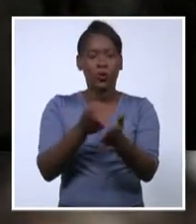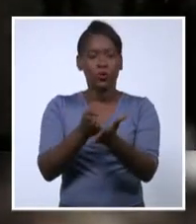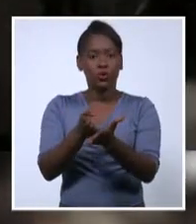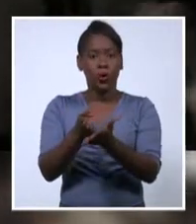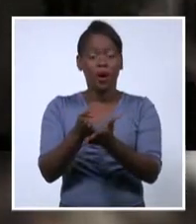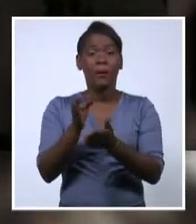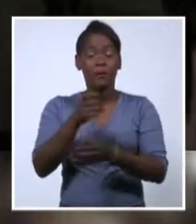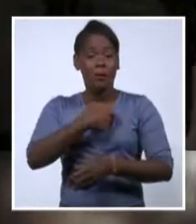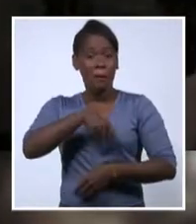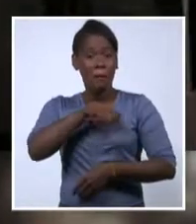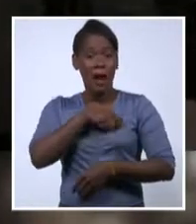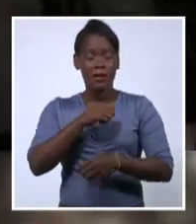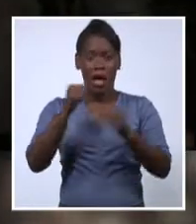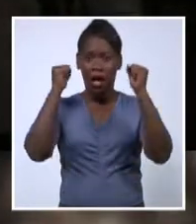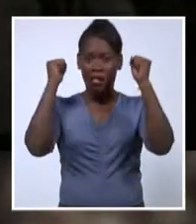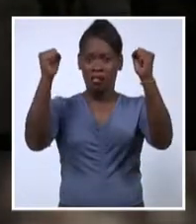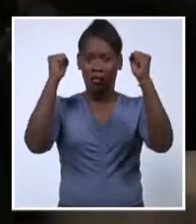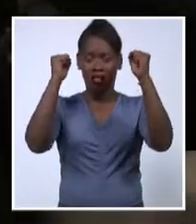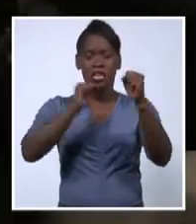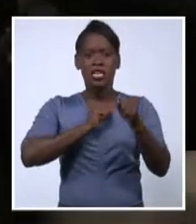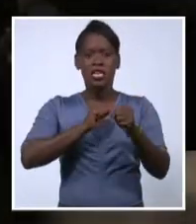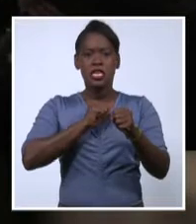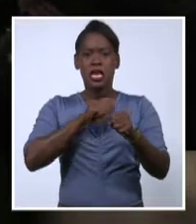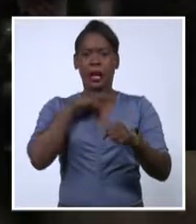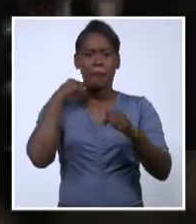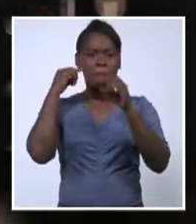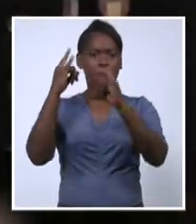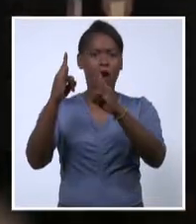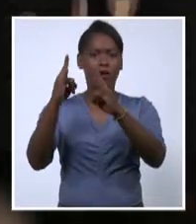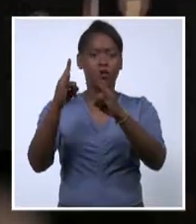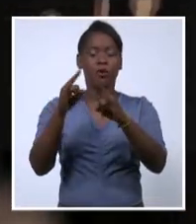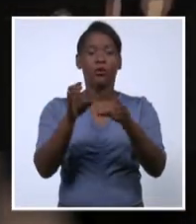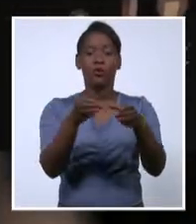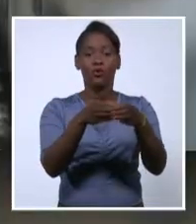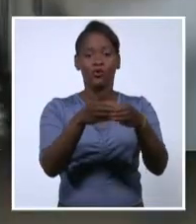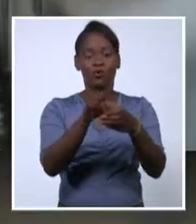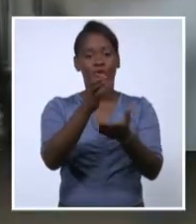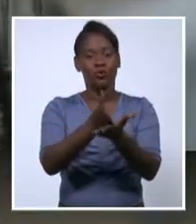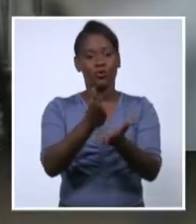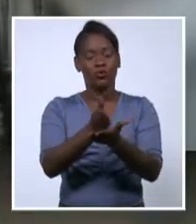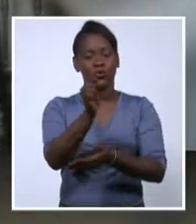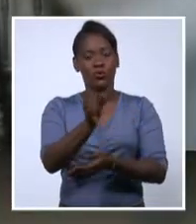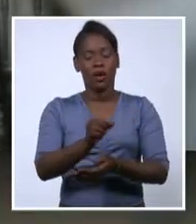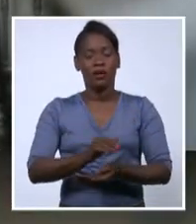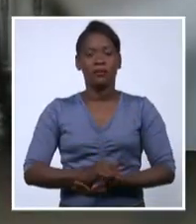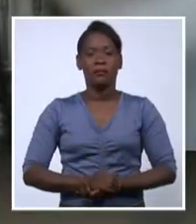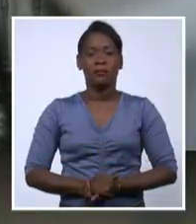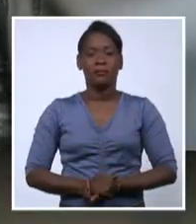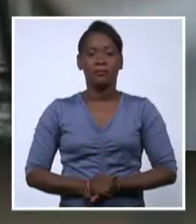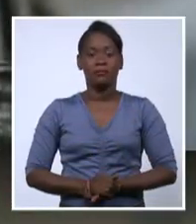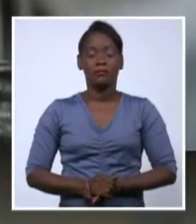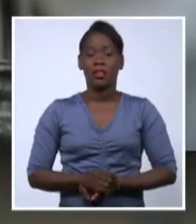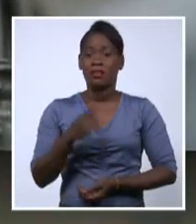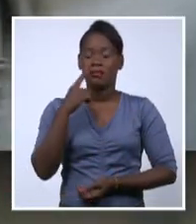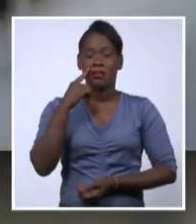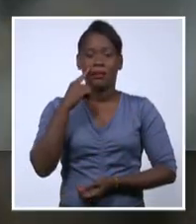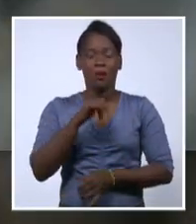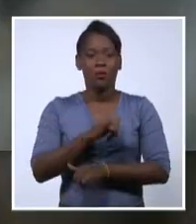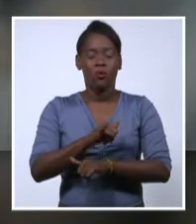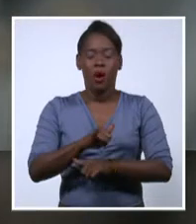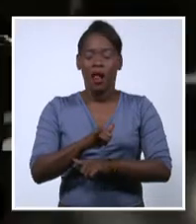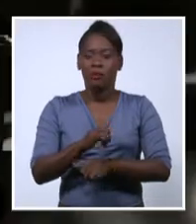el juzgado y no se escucha la voz del profesor. Los reyes se sonrojan de vergüenza, la pena máxima de muerte por fusilamiento, se levanta la